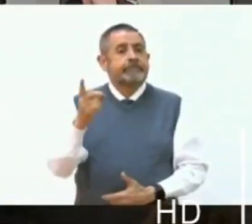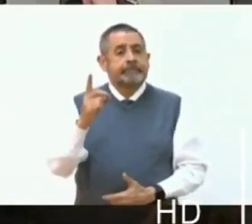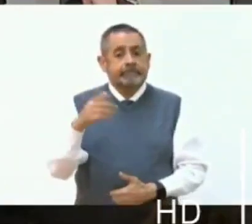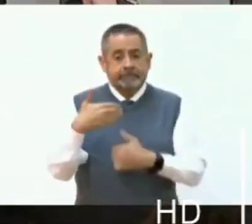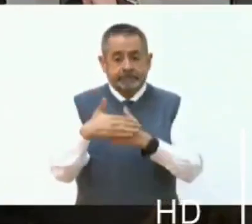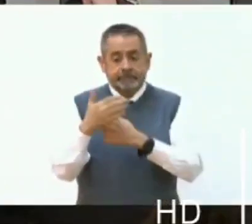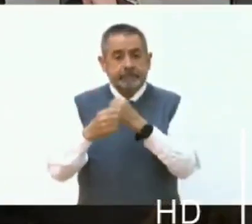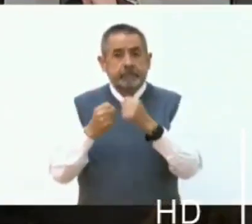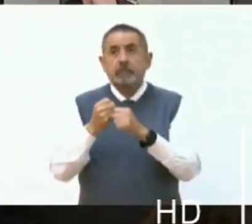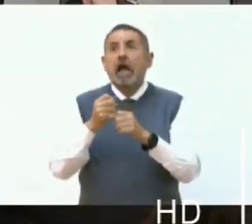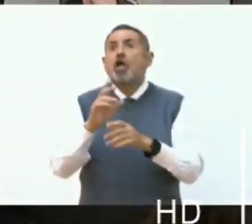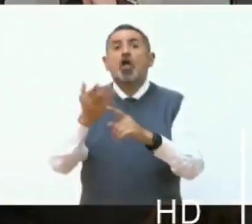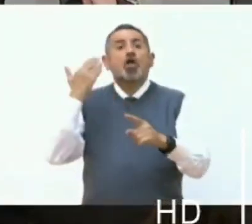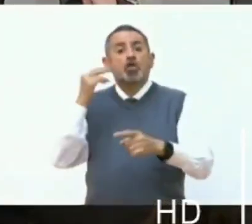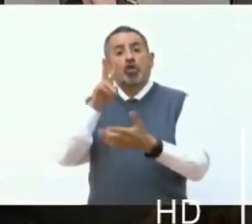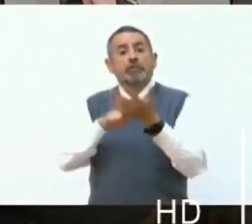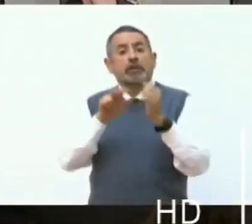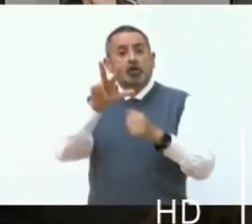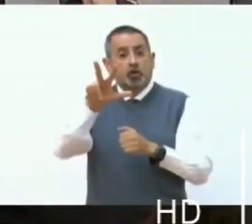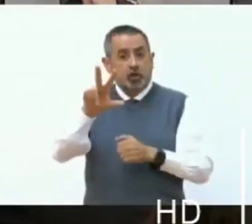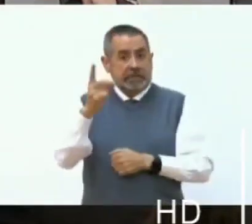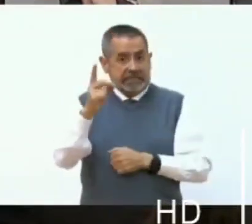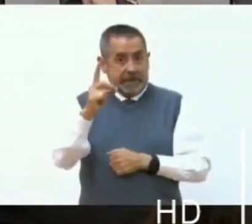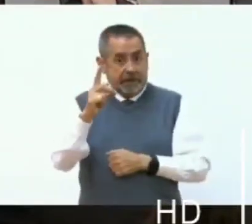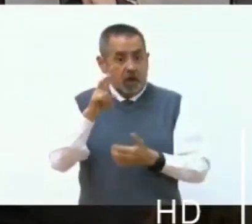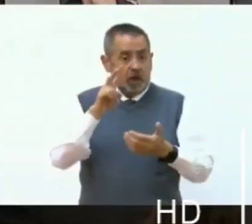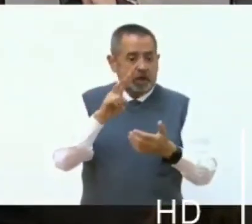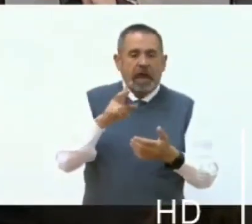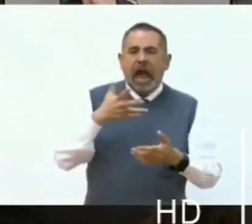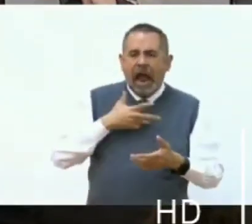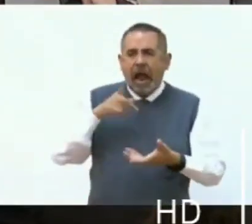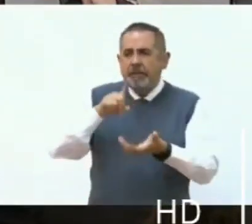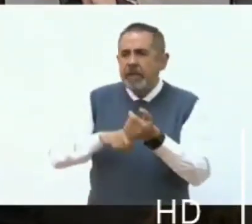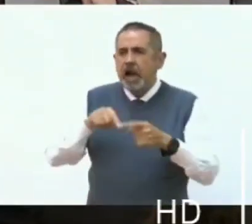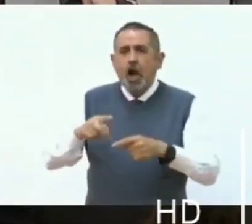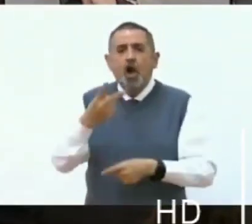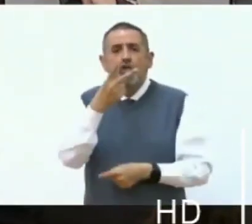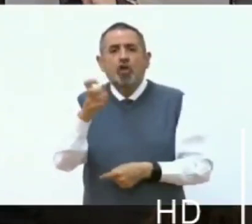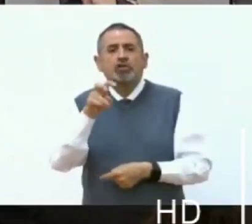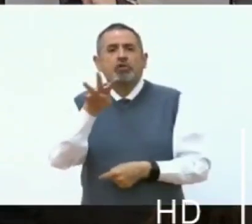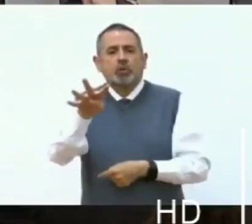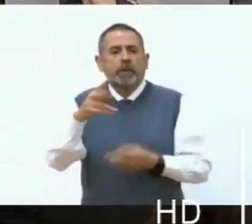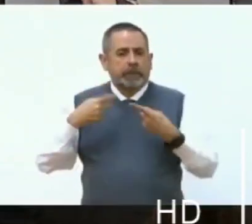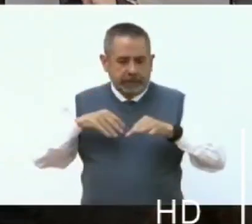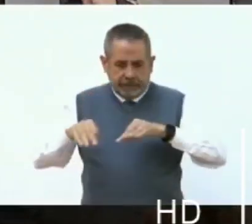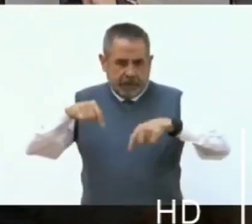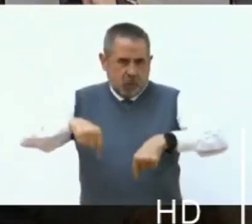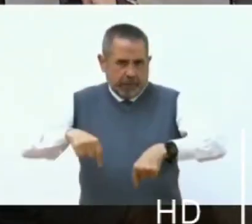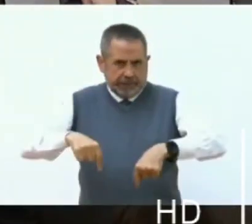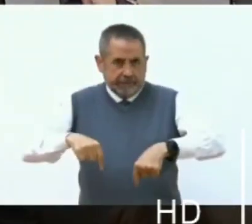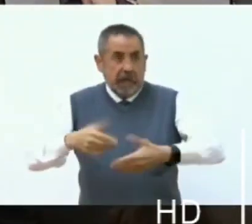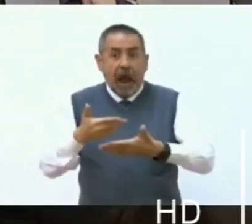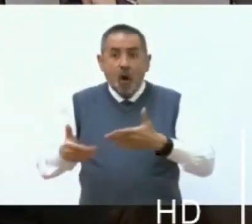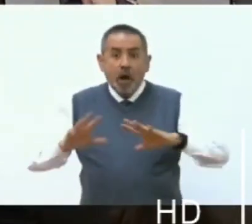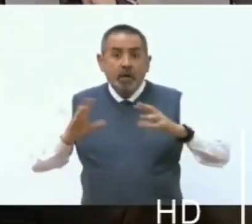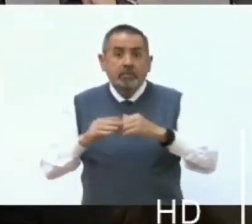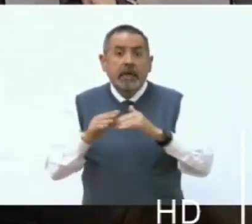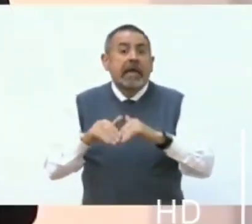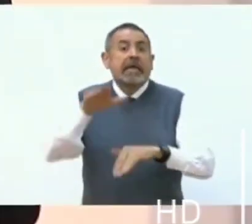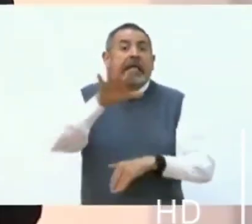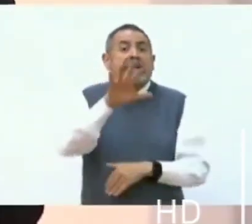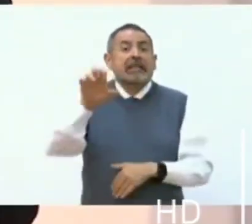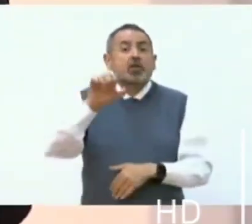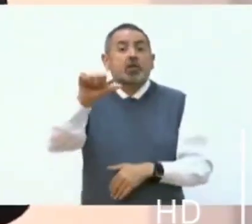del 2018, el Archivo General de la Nación tenía 219 trabajadores. Hoy somos